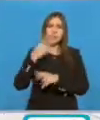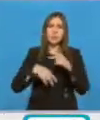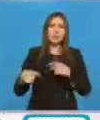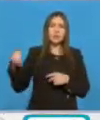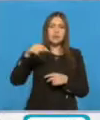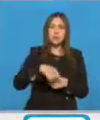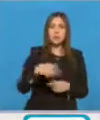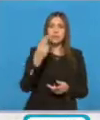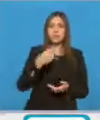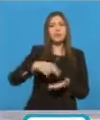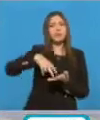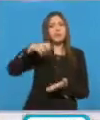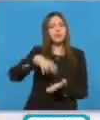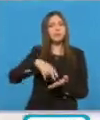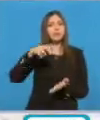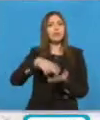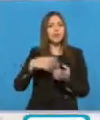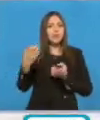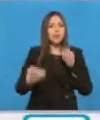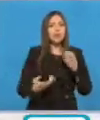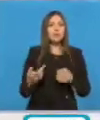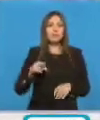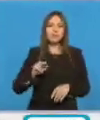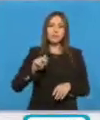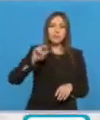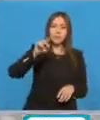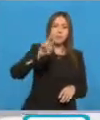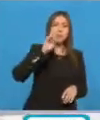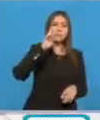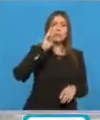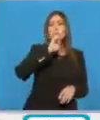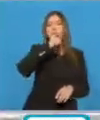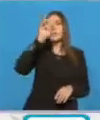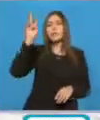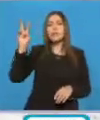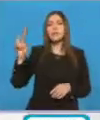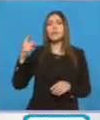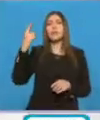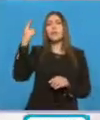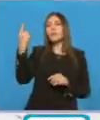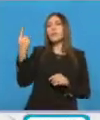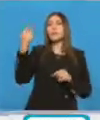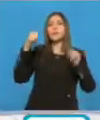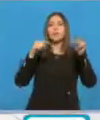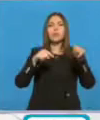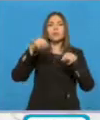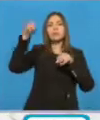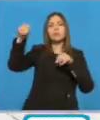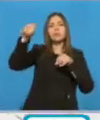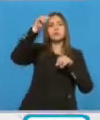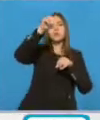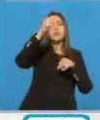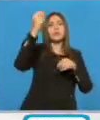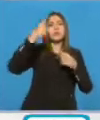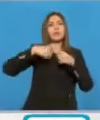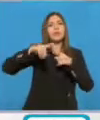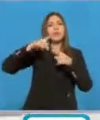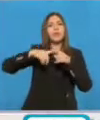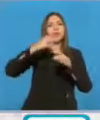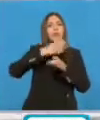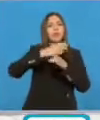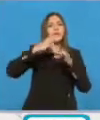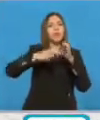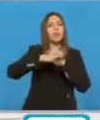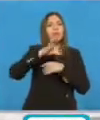hacer ejercicio, tío Alberto, suba las escaleras y vaya viendo uno a uno los motivos que hay del monumento